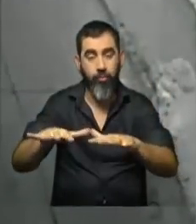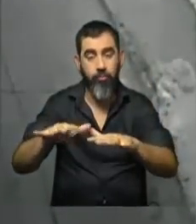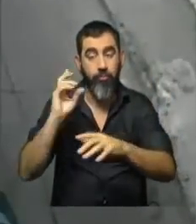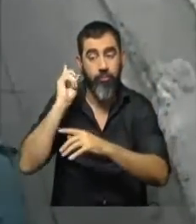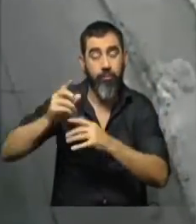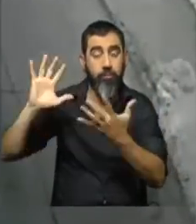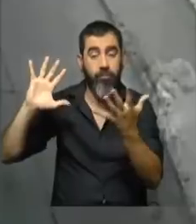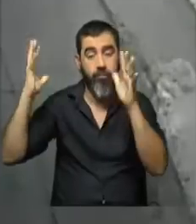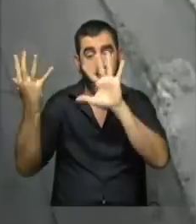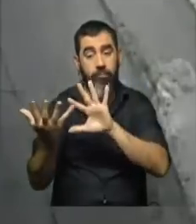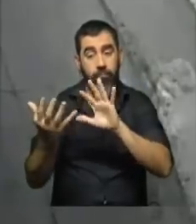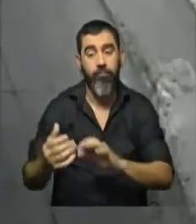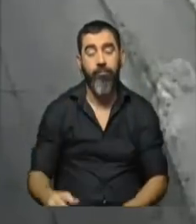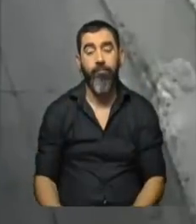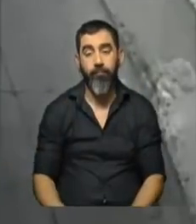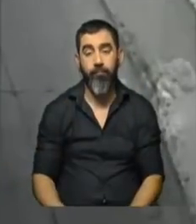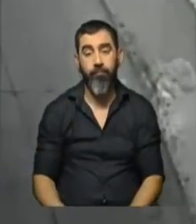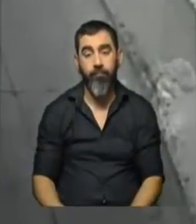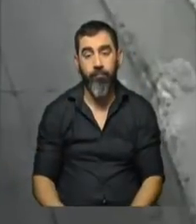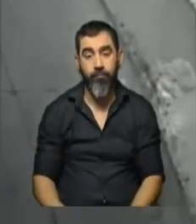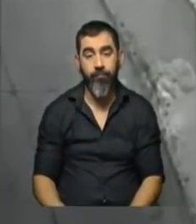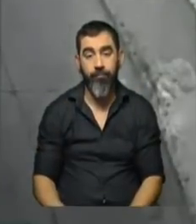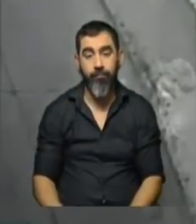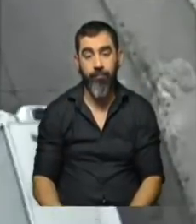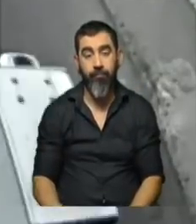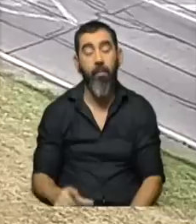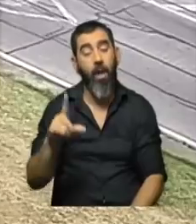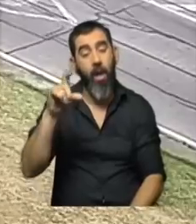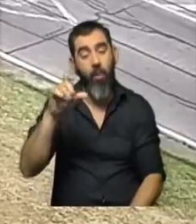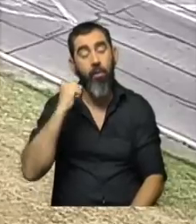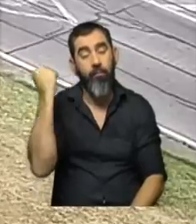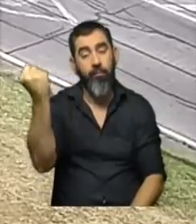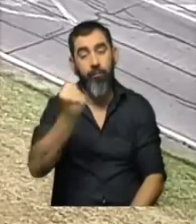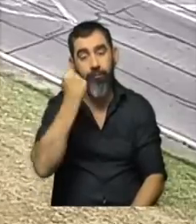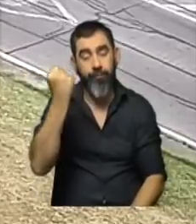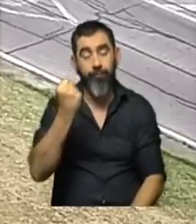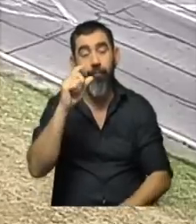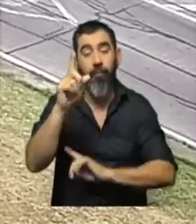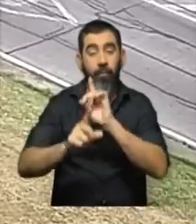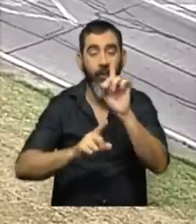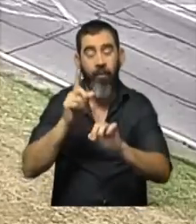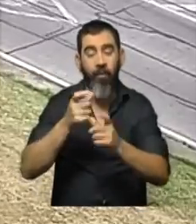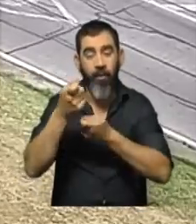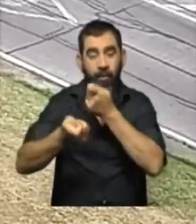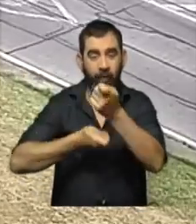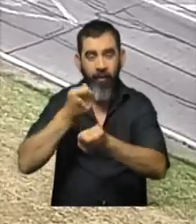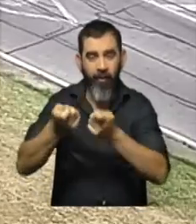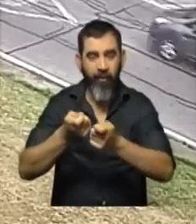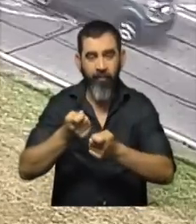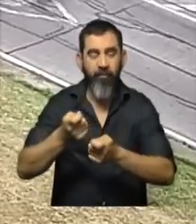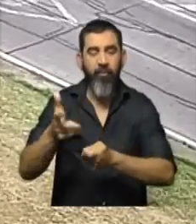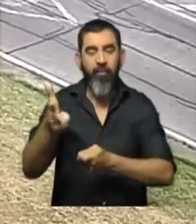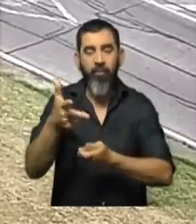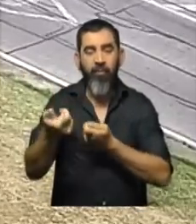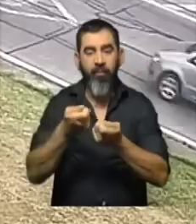por el Instituto Uruguayo de Meteorología por las altas temperaturas. Hidratarse es la recomendación. Bueno, algunos aportes que nos hace el Centro